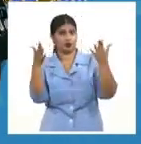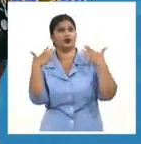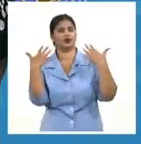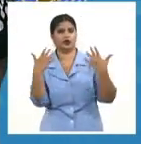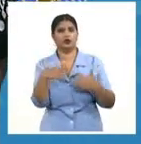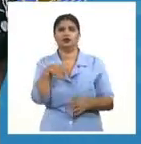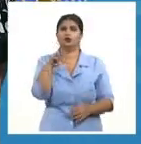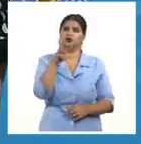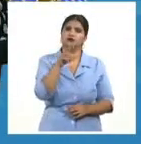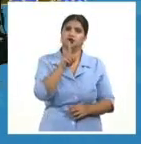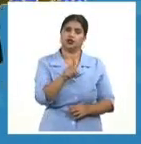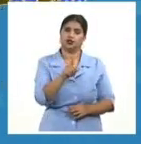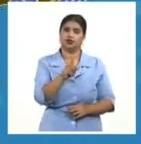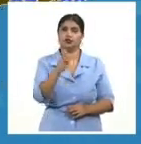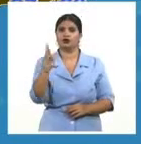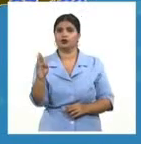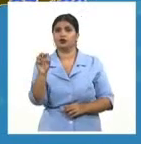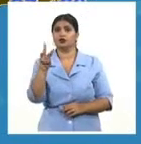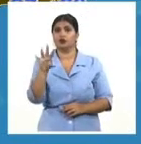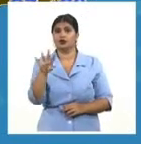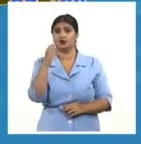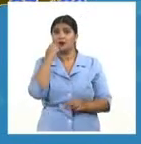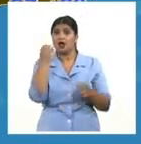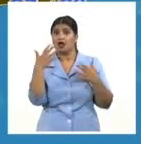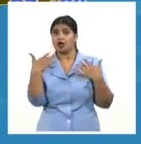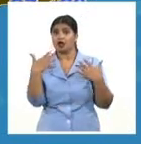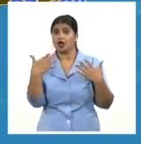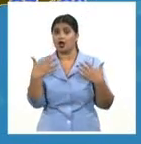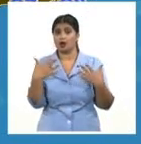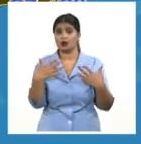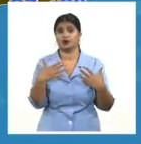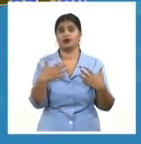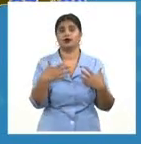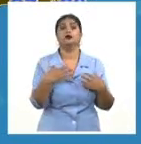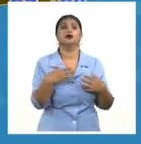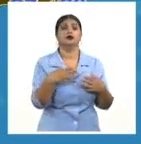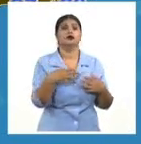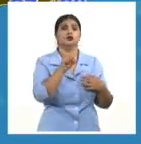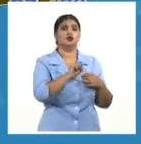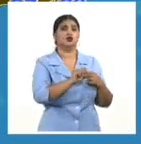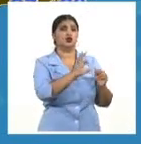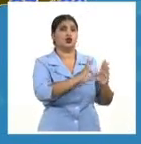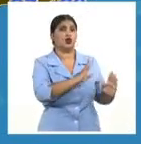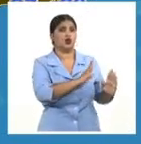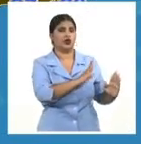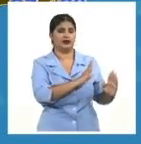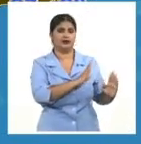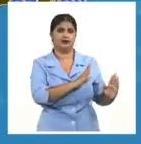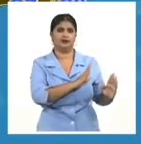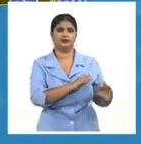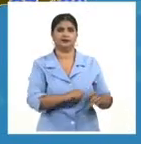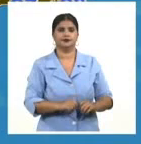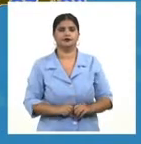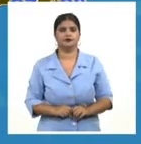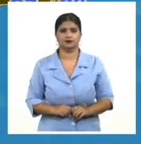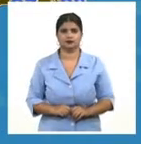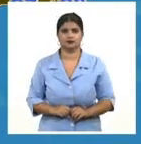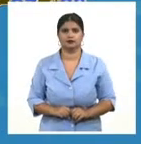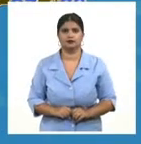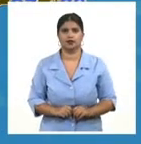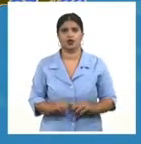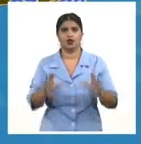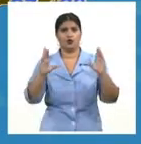31, 34 grados Celsius pueden ser superiores en las provincias del sur oriental, también en alguna localidad del interior de occidente y centro, y por